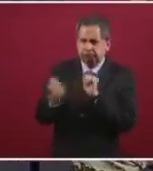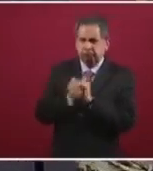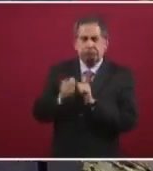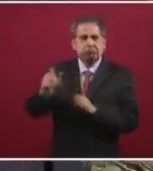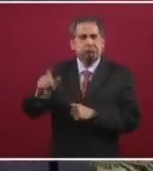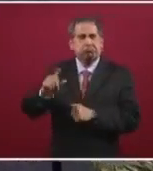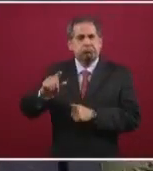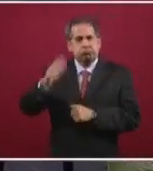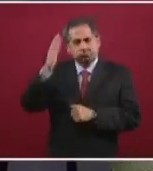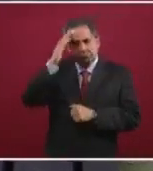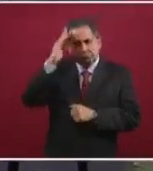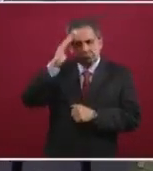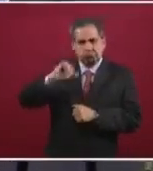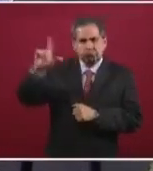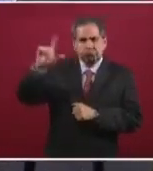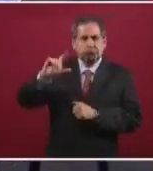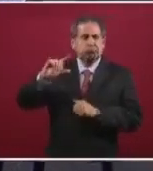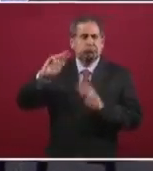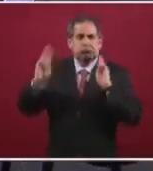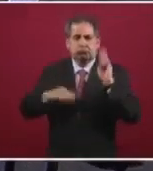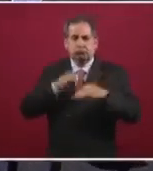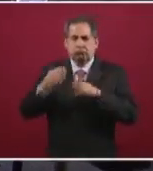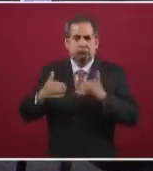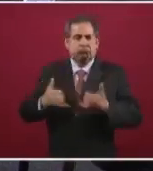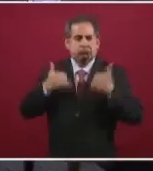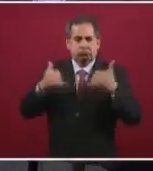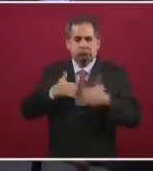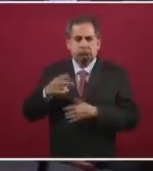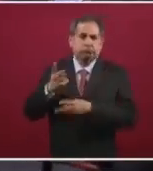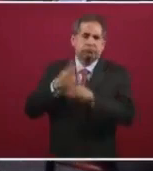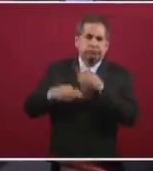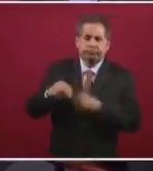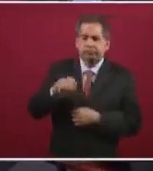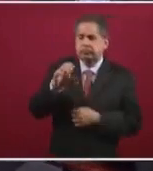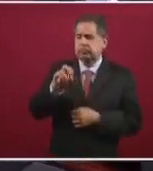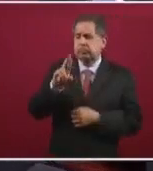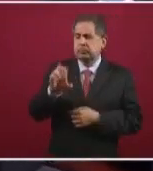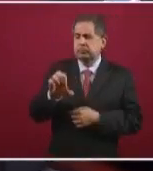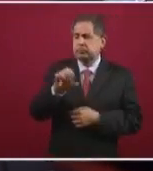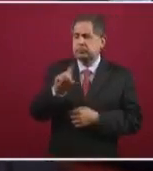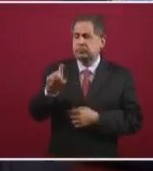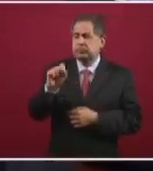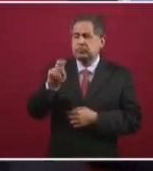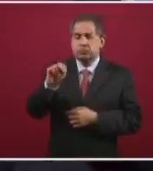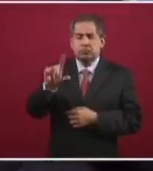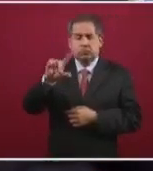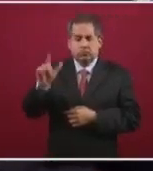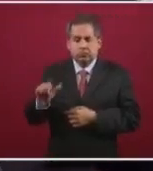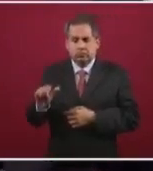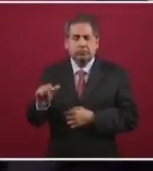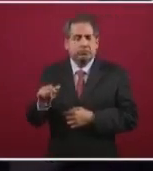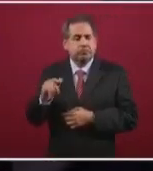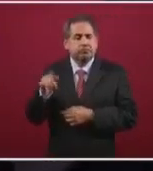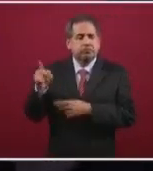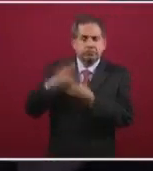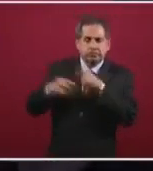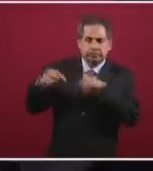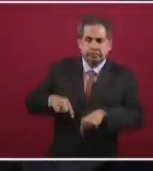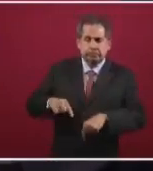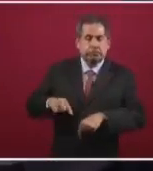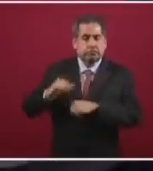al dirigente de Corea del Sur encargado de la juventud. Ahora